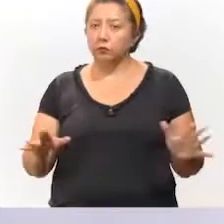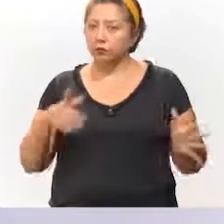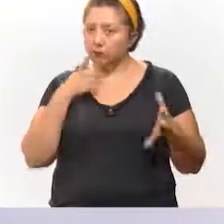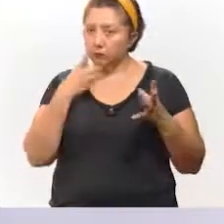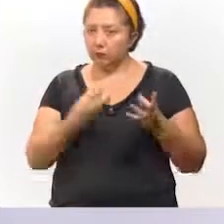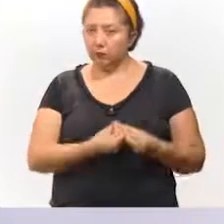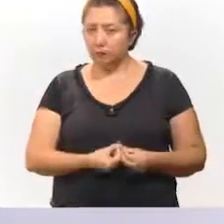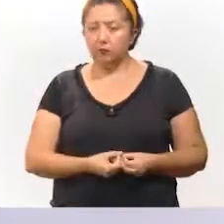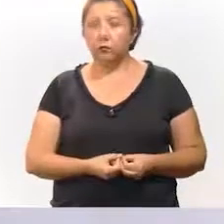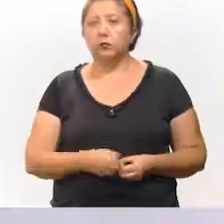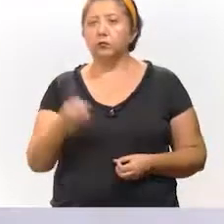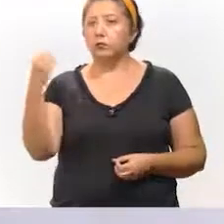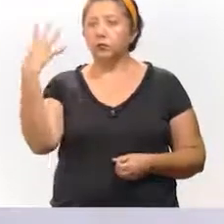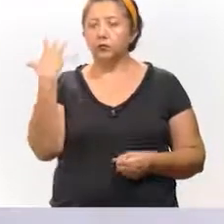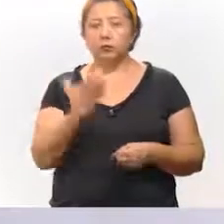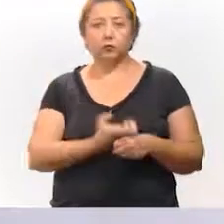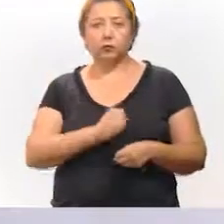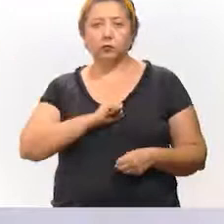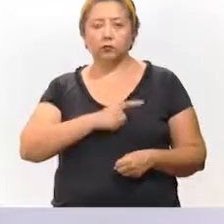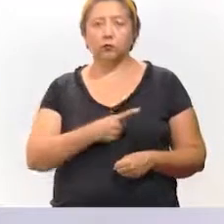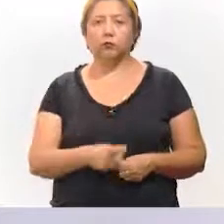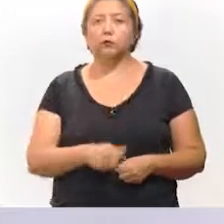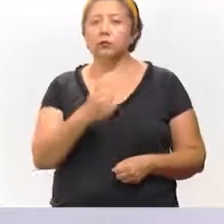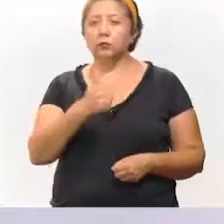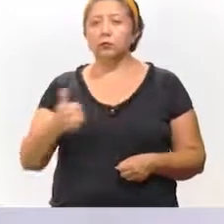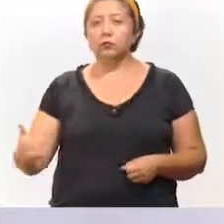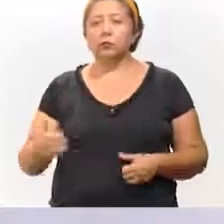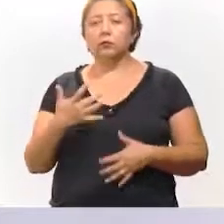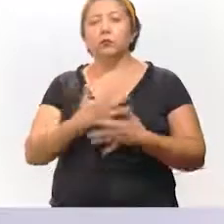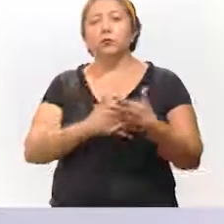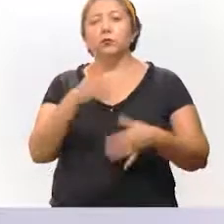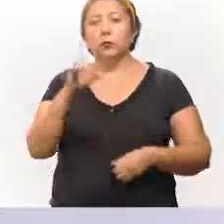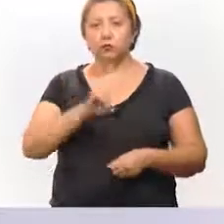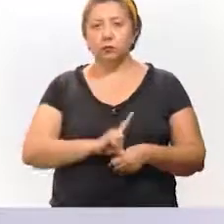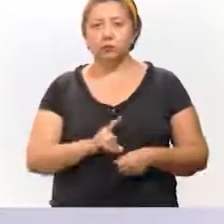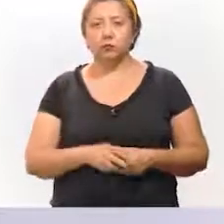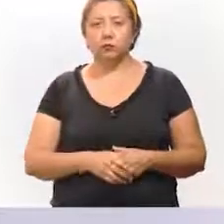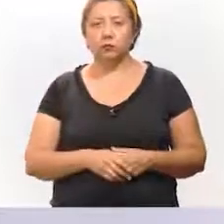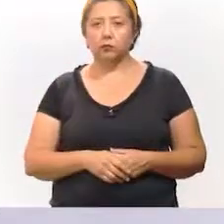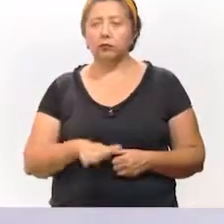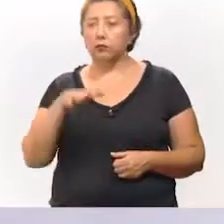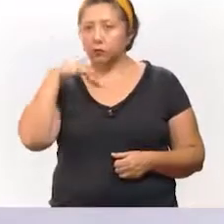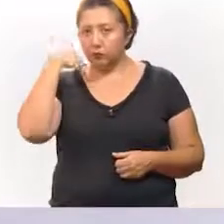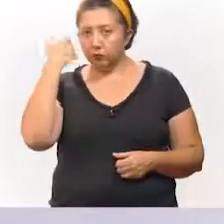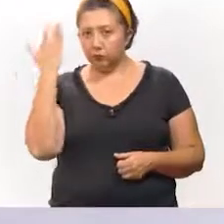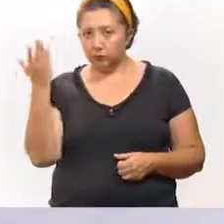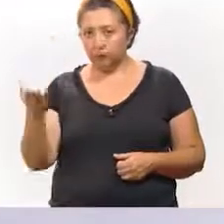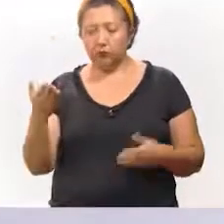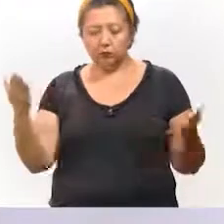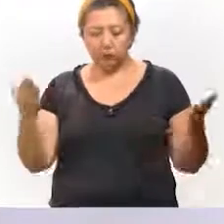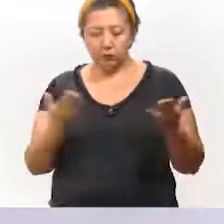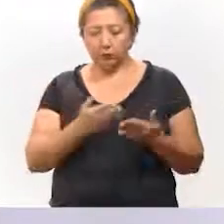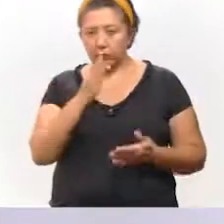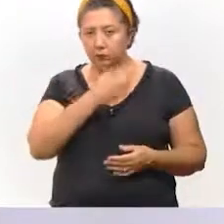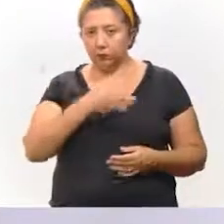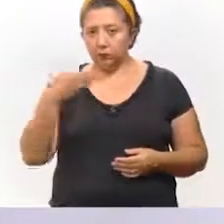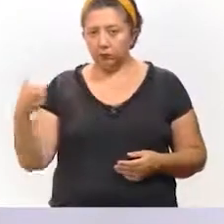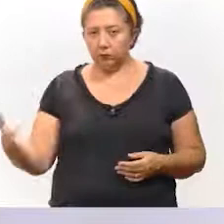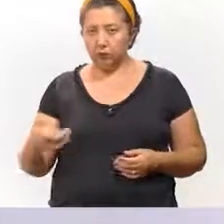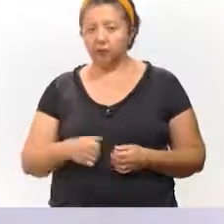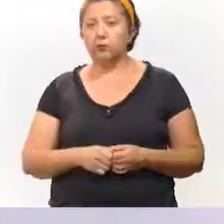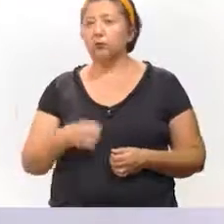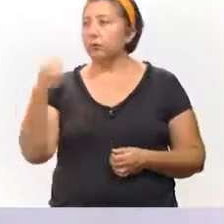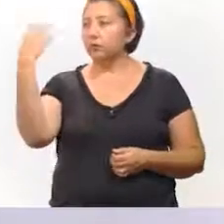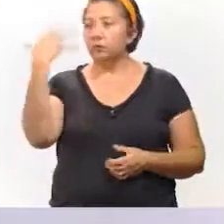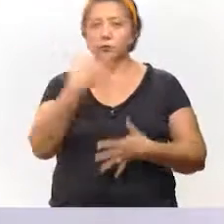hemos informado, el semáforo estatal de salud se va a dar a conocer cada 15 días, con la finalidad de homologar fechas de presentación con